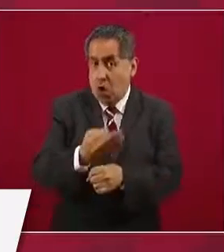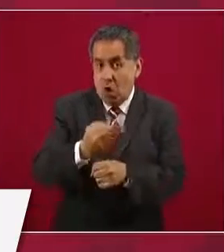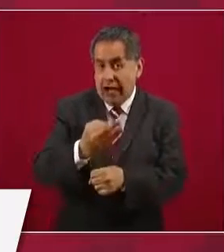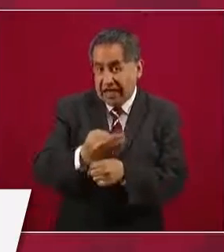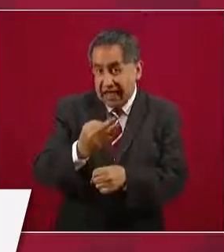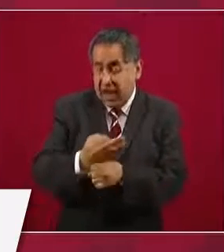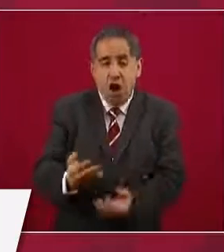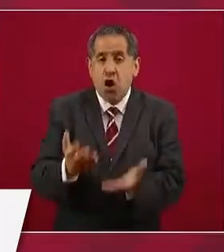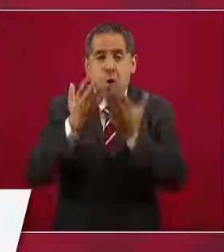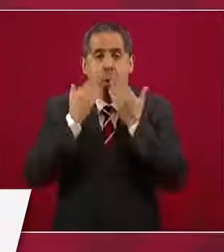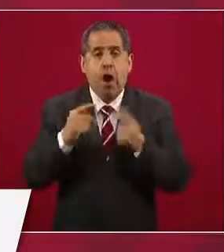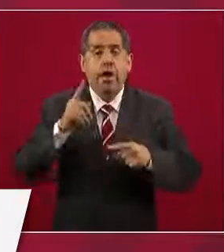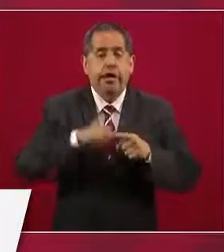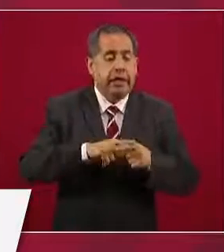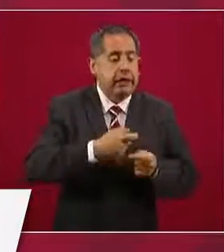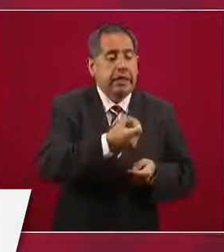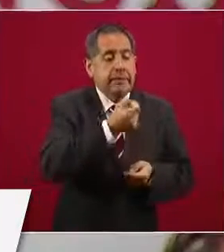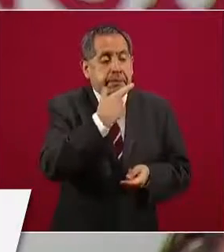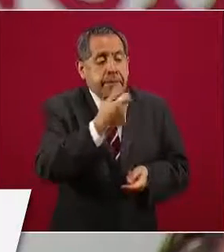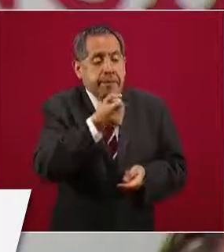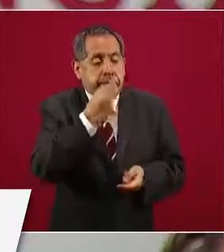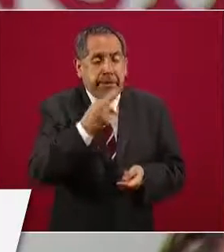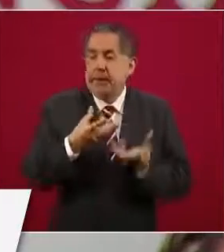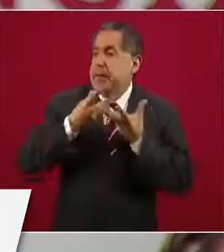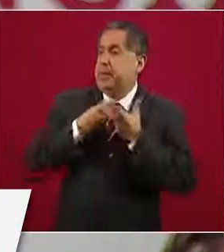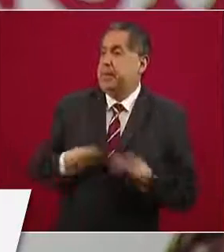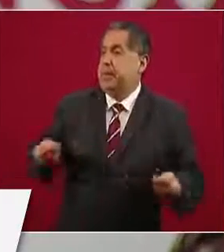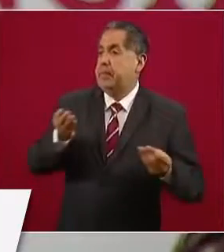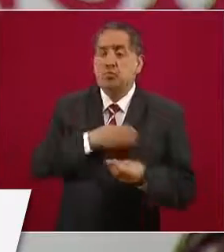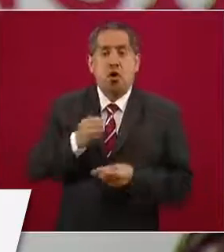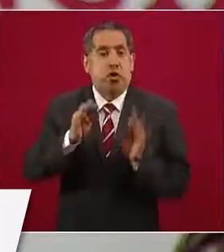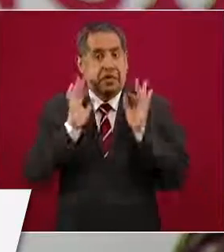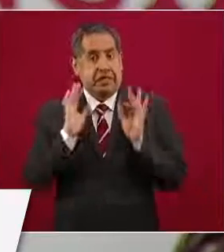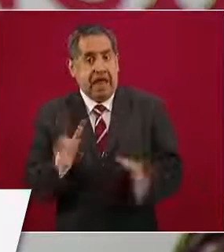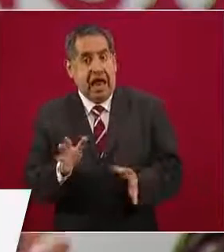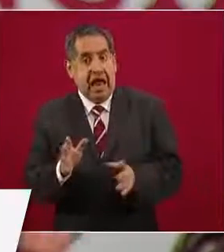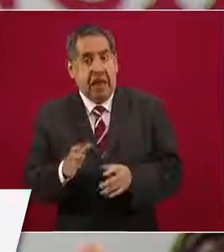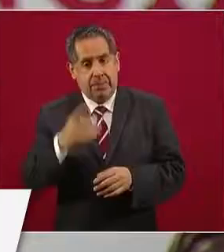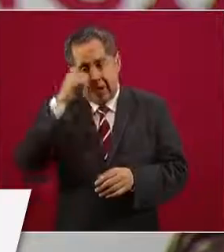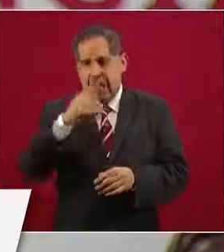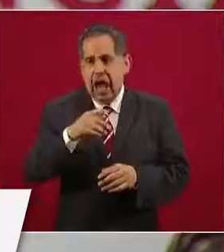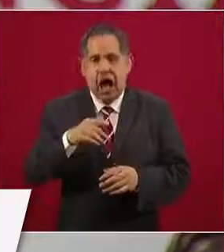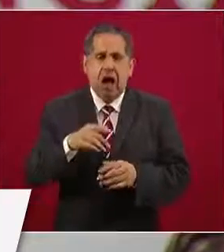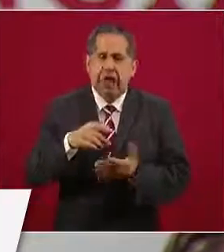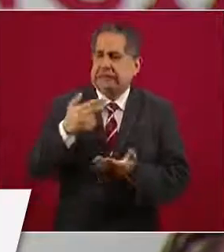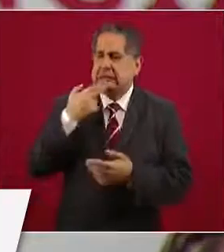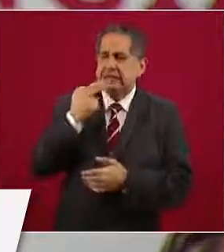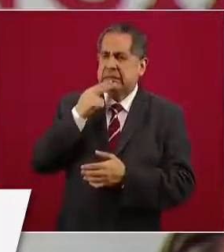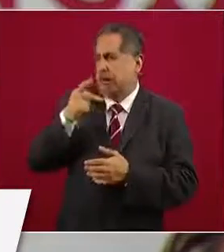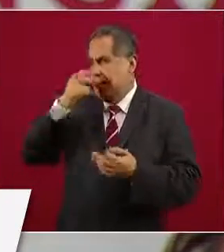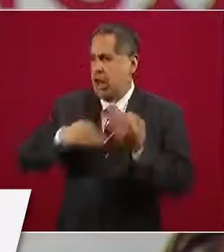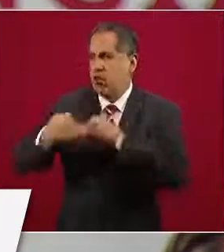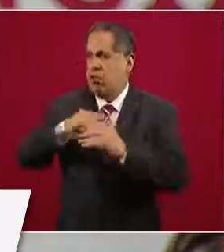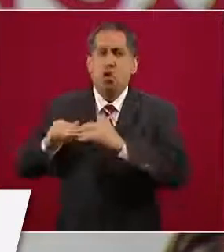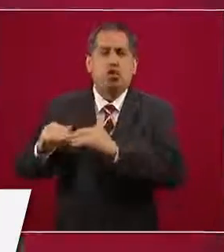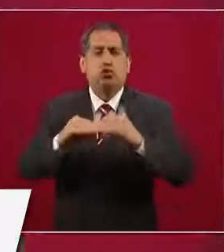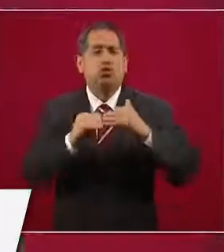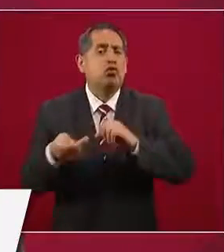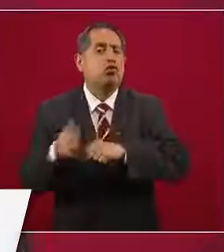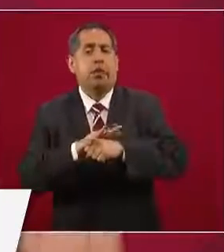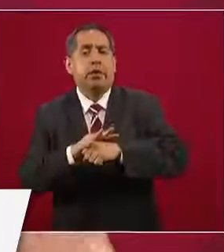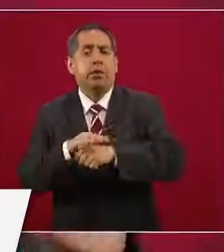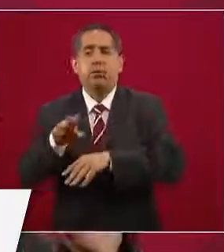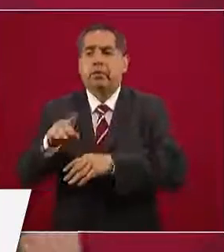existe un tratamiento eficaz que haya sido considerado como estándar como un referente para kobe 19